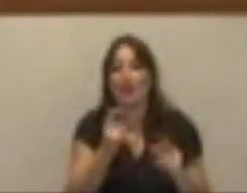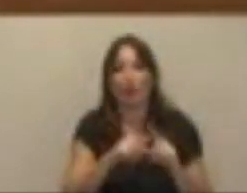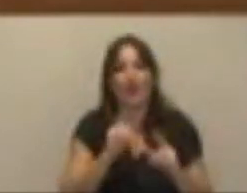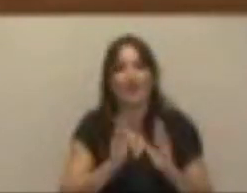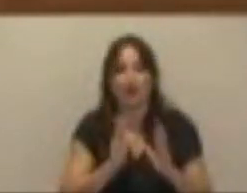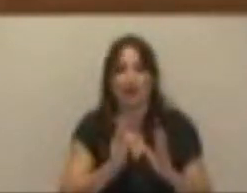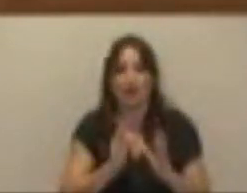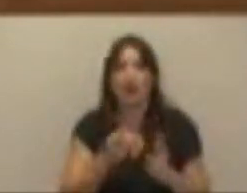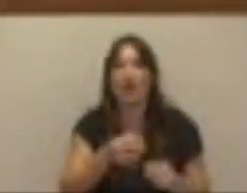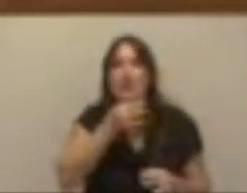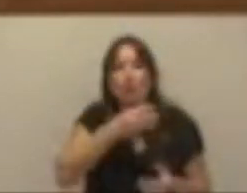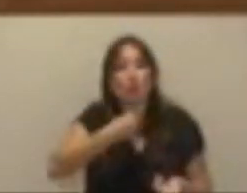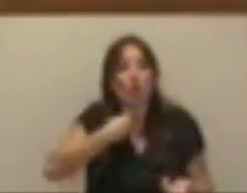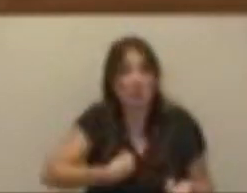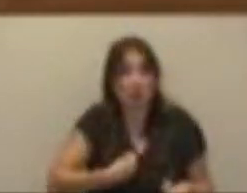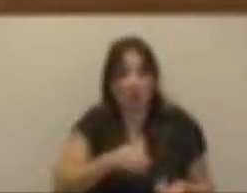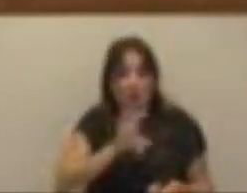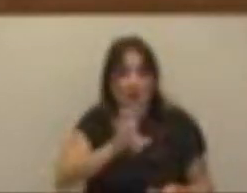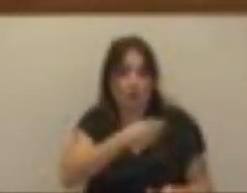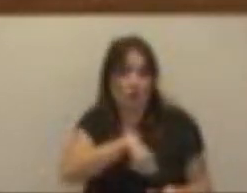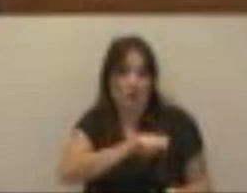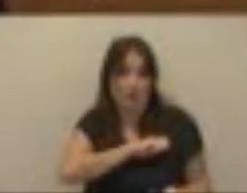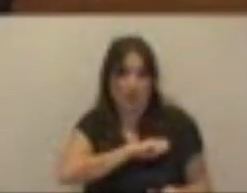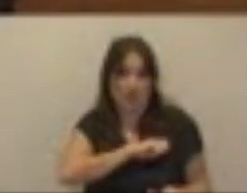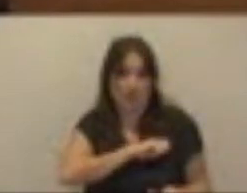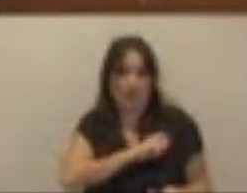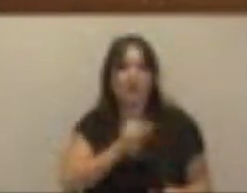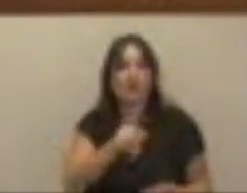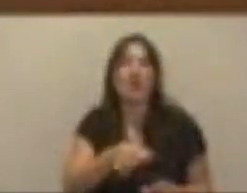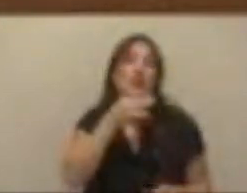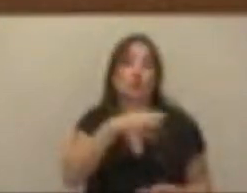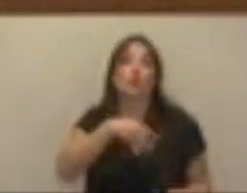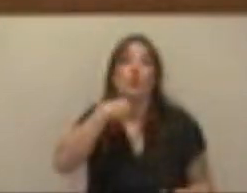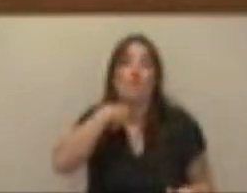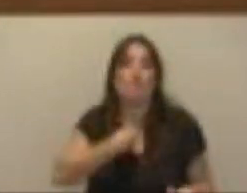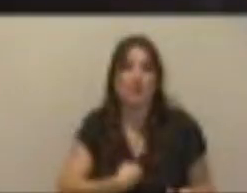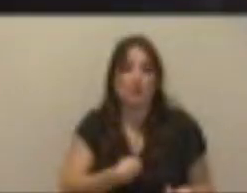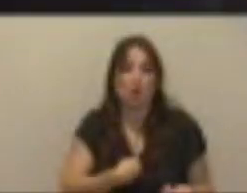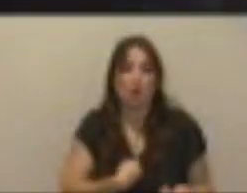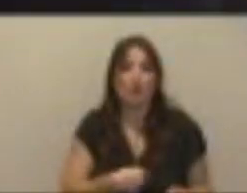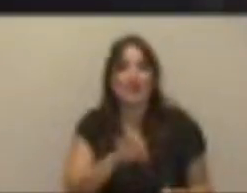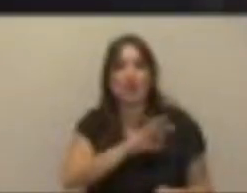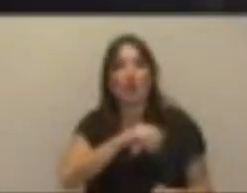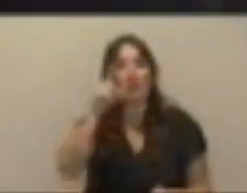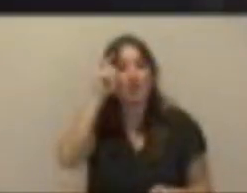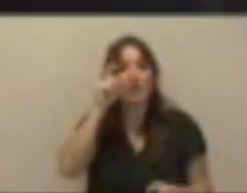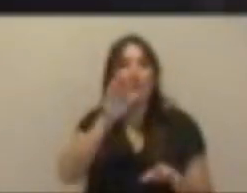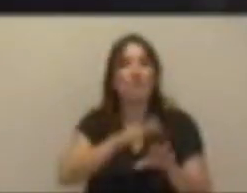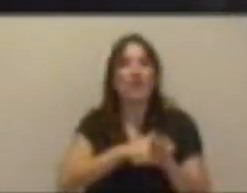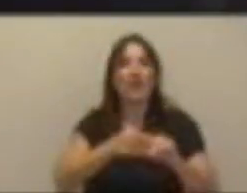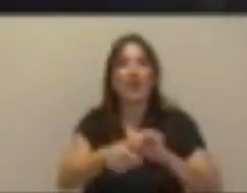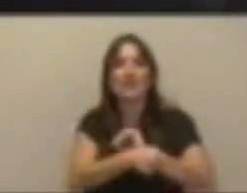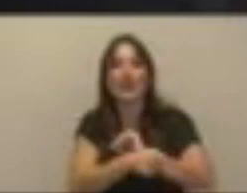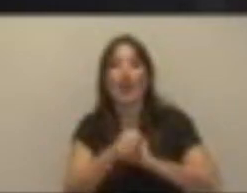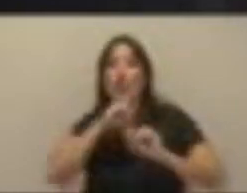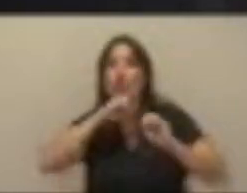que también se hizo a nivel del Estado español, el mismo discurso que había hecho anteriormente el señor Zapatero para tomar una medida histórica por